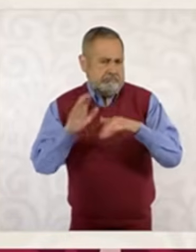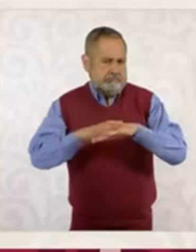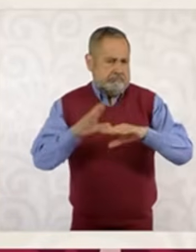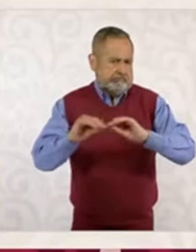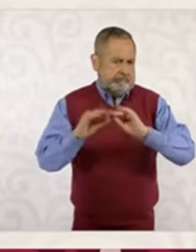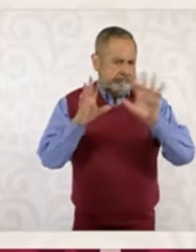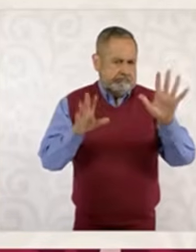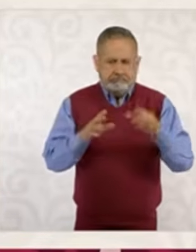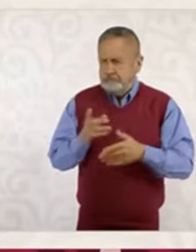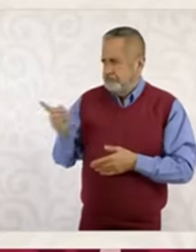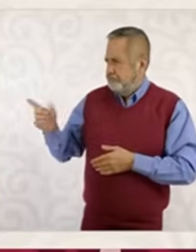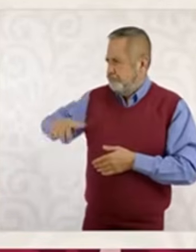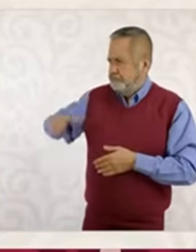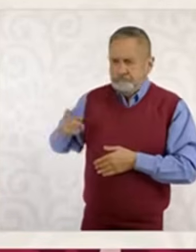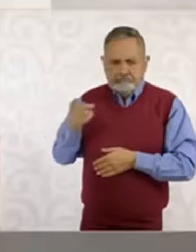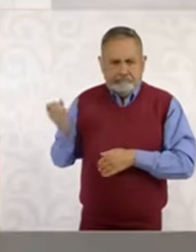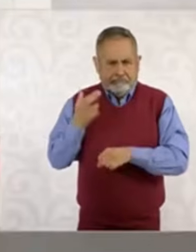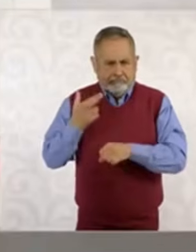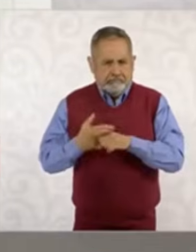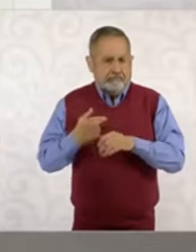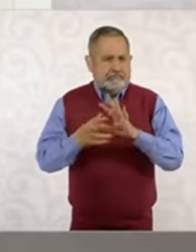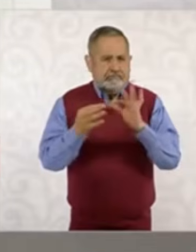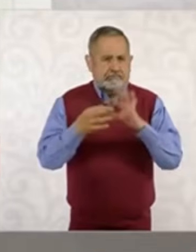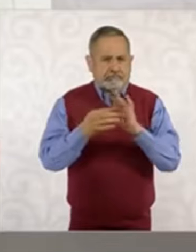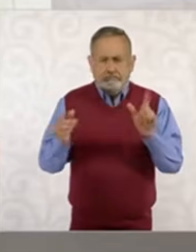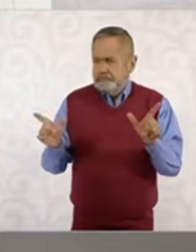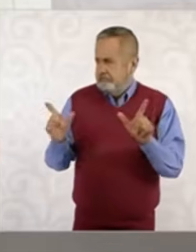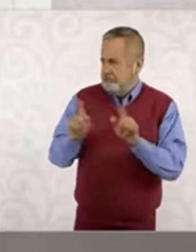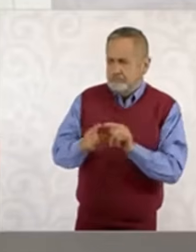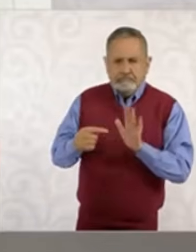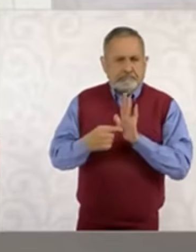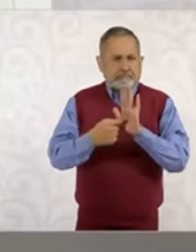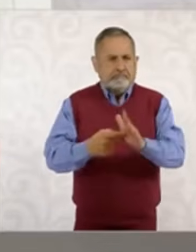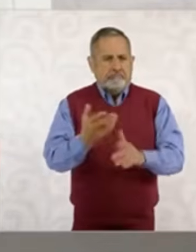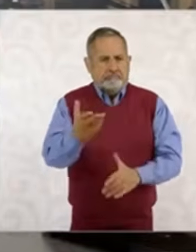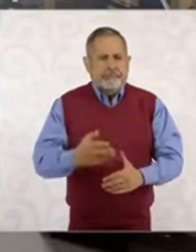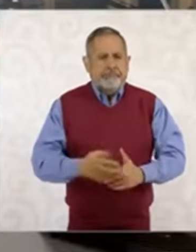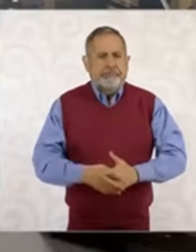Buen Gobierno, Raquel Buenrostro. ¿Sería cuánto, presidenta?